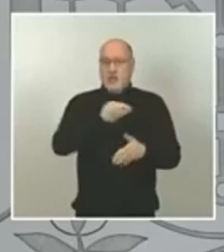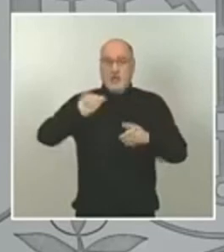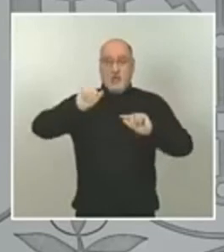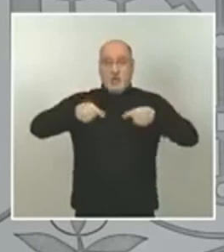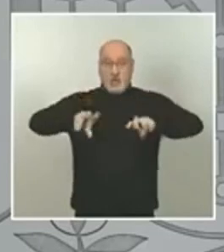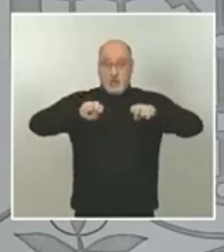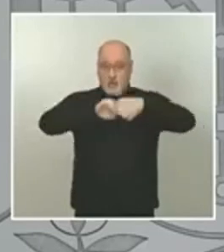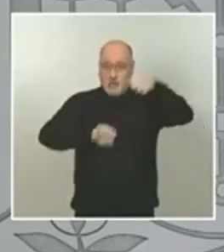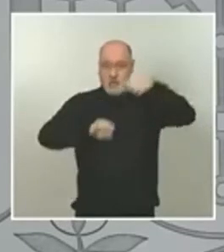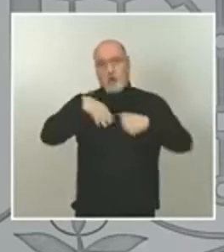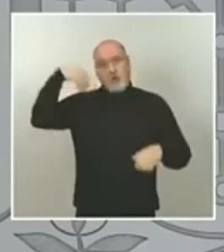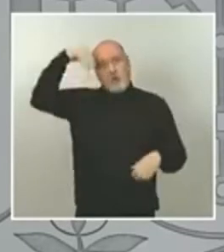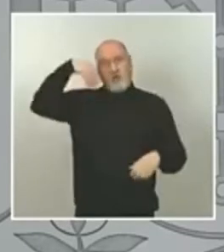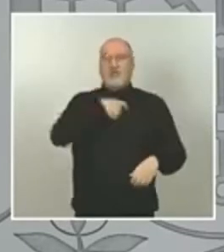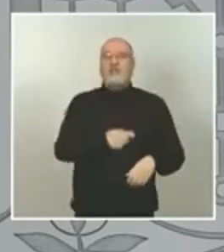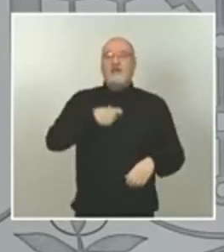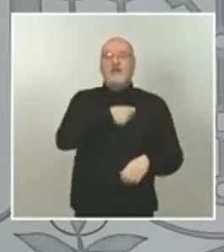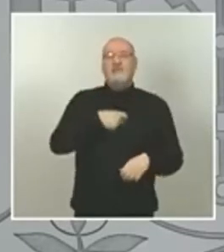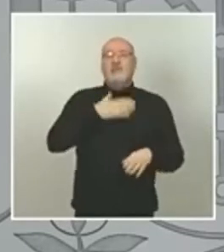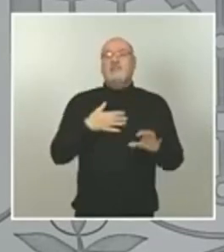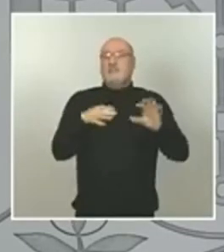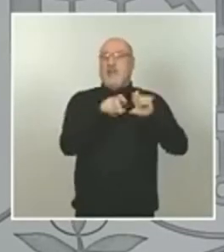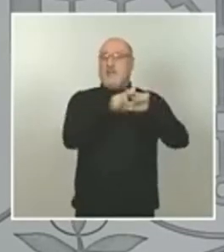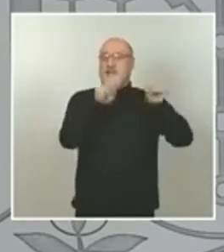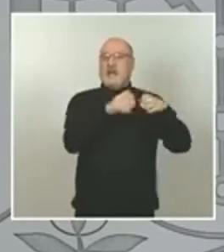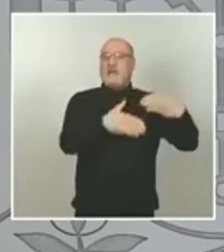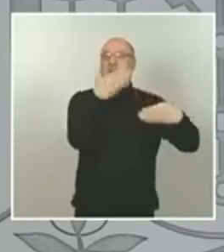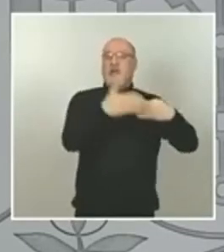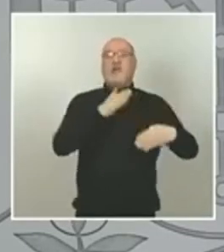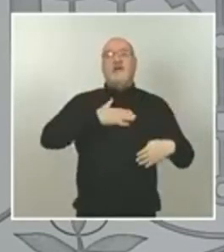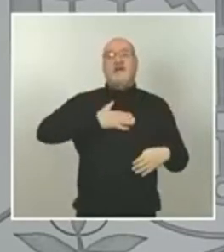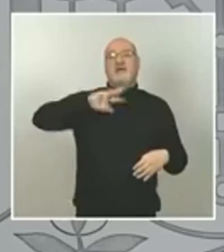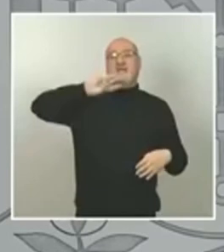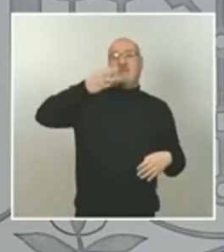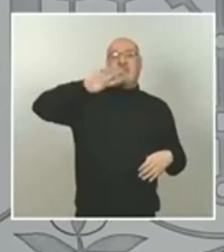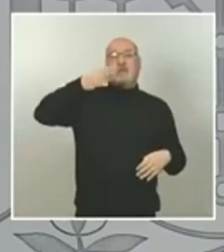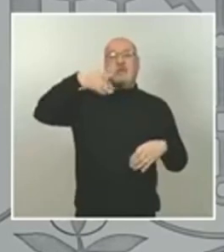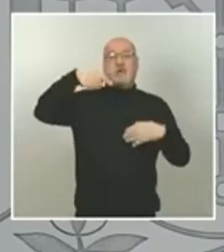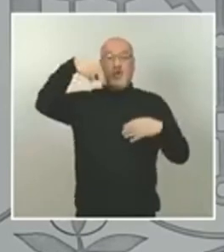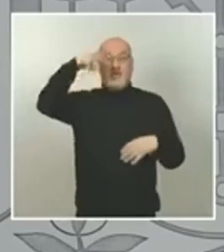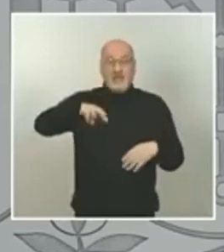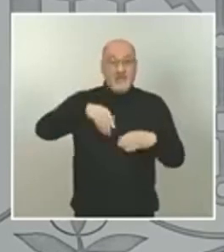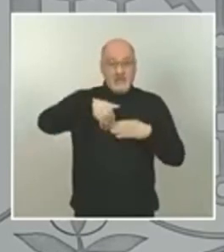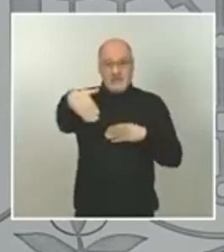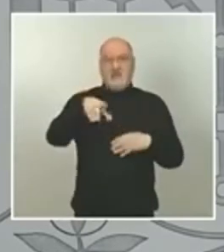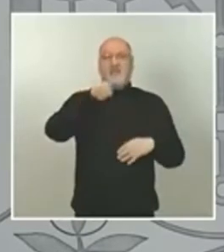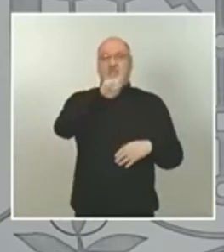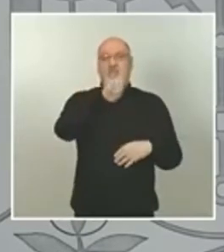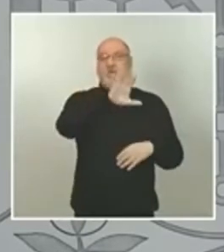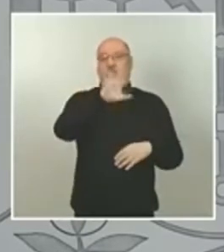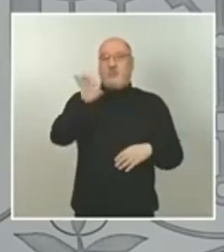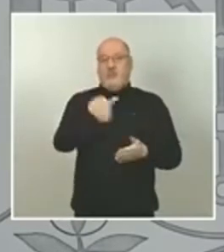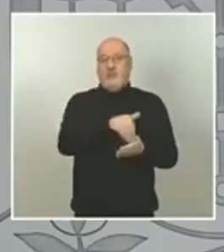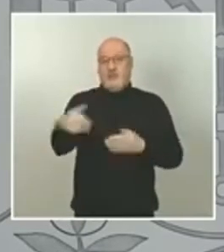de Comisarios con Moderna para, a partir del tercer y cuarto trimestre, 150 millones de dosis. En este caso, a